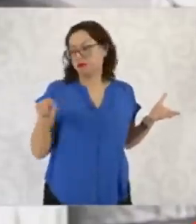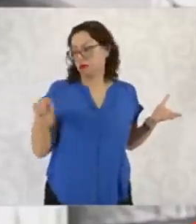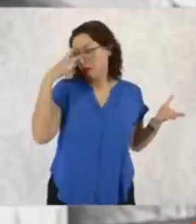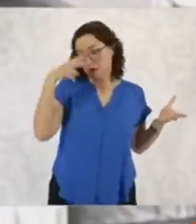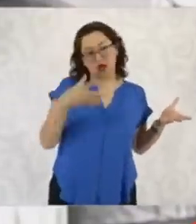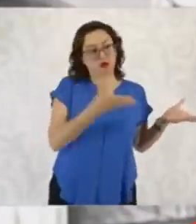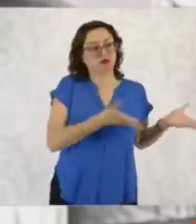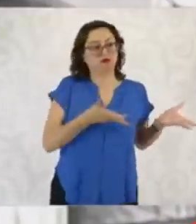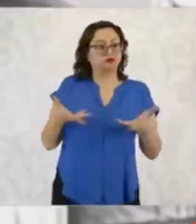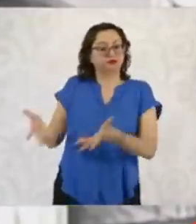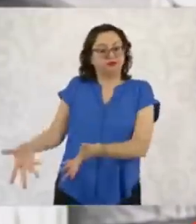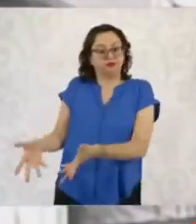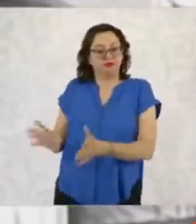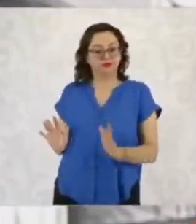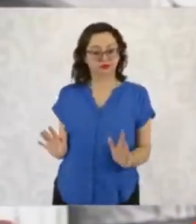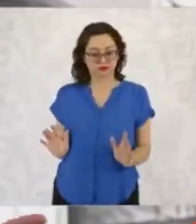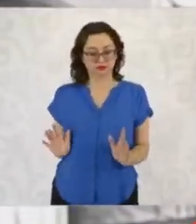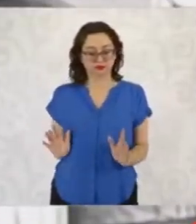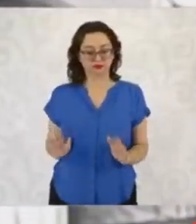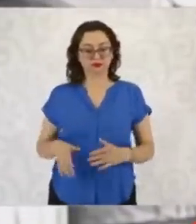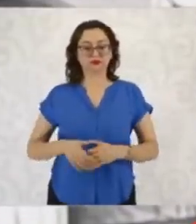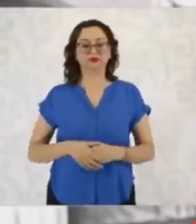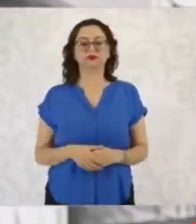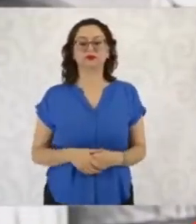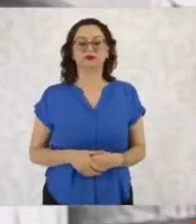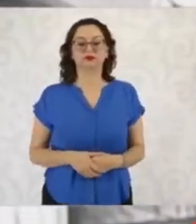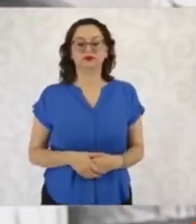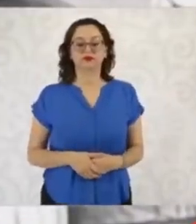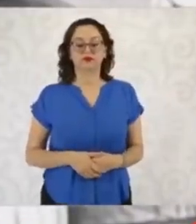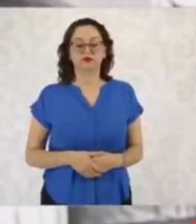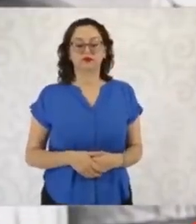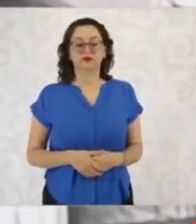los reclamaba, que era el gobierno de México.